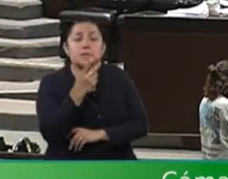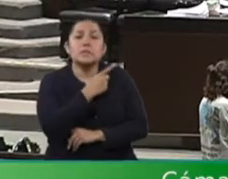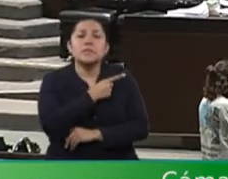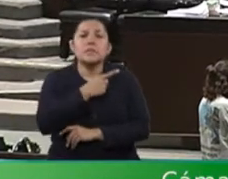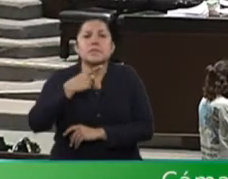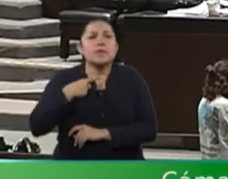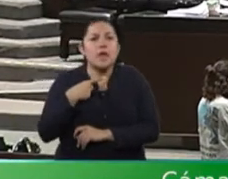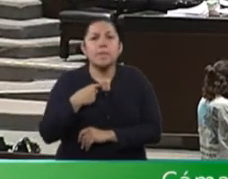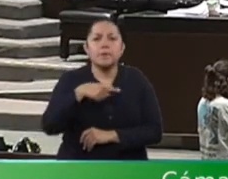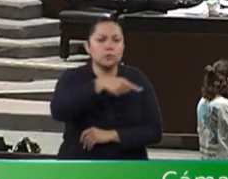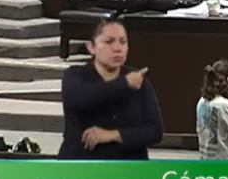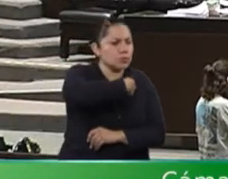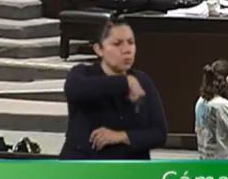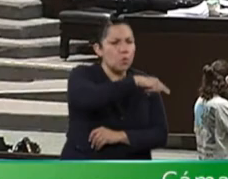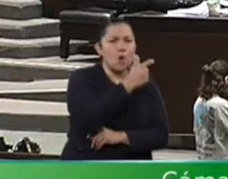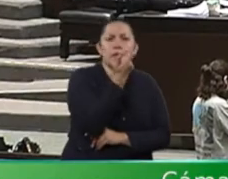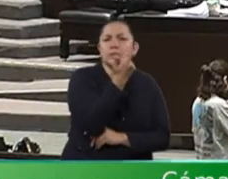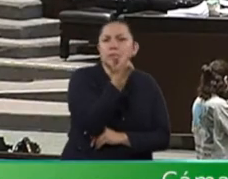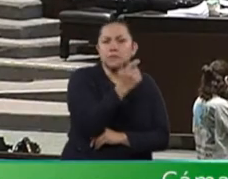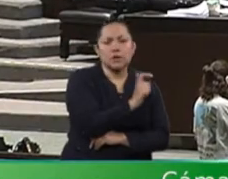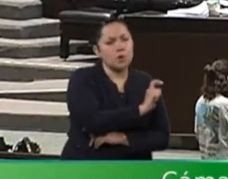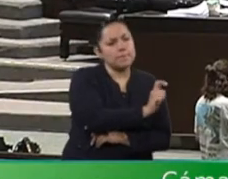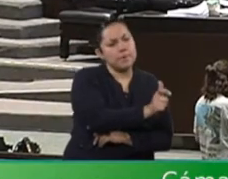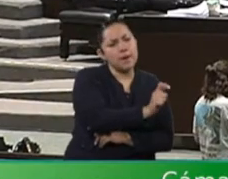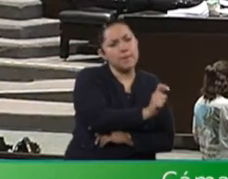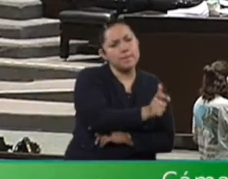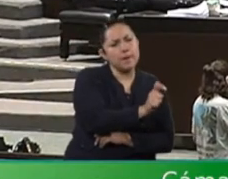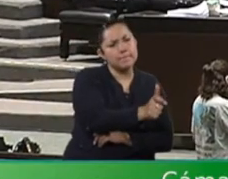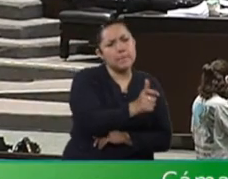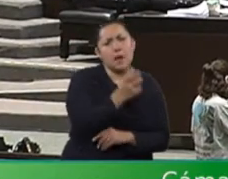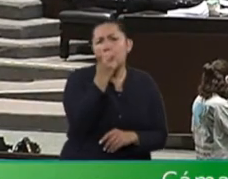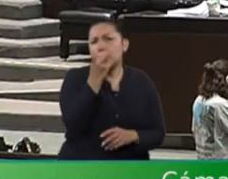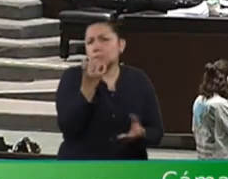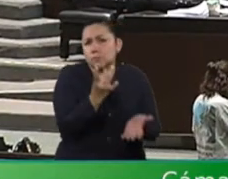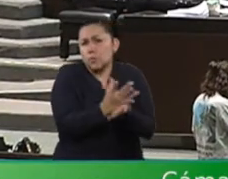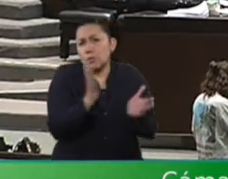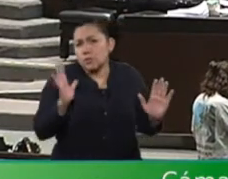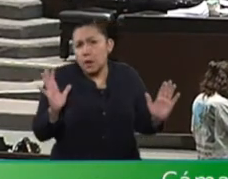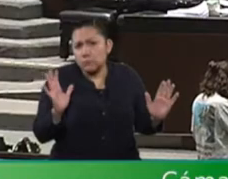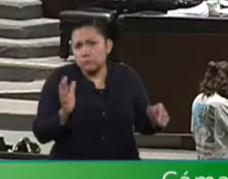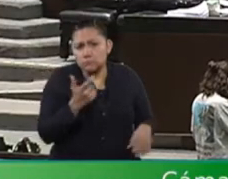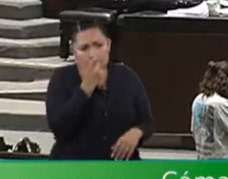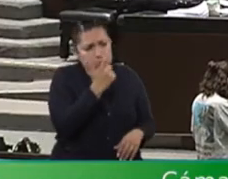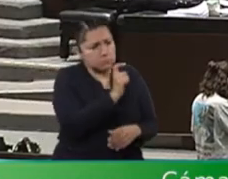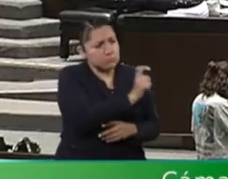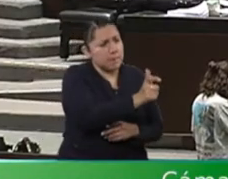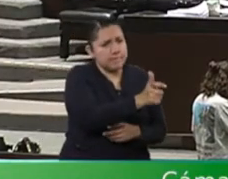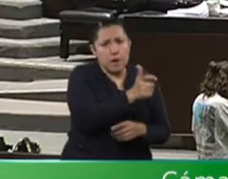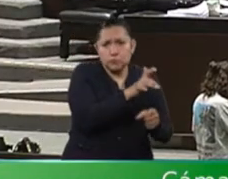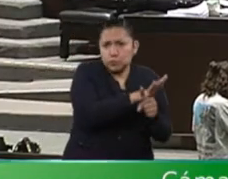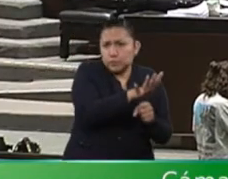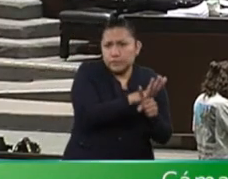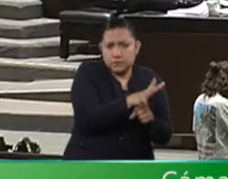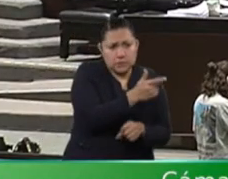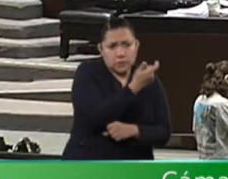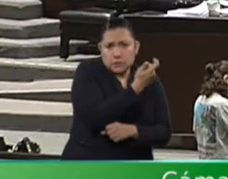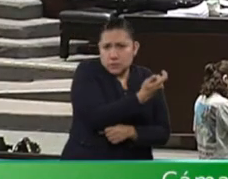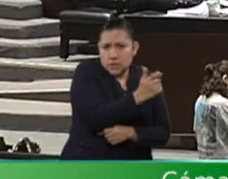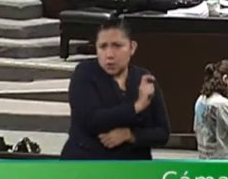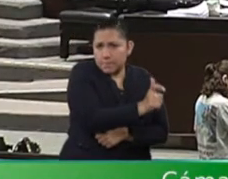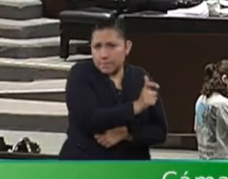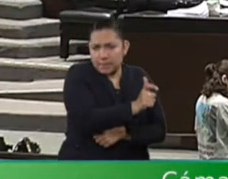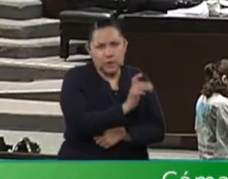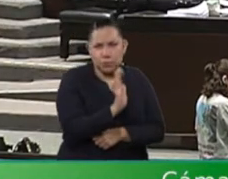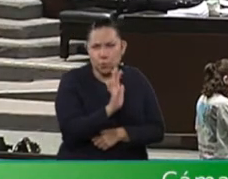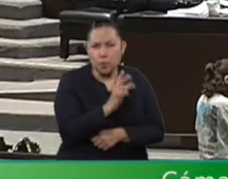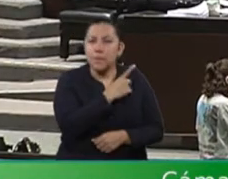de recursos para una política que se haga cargo de